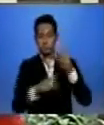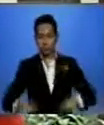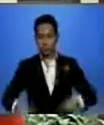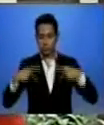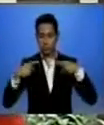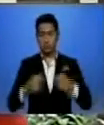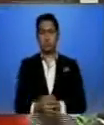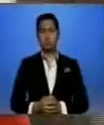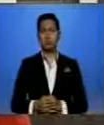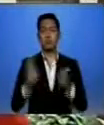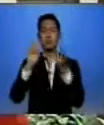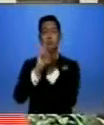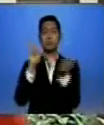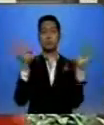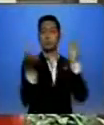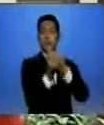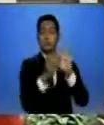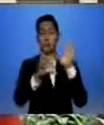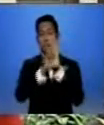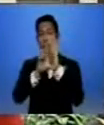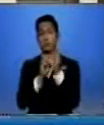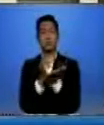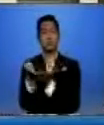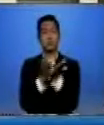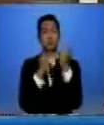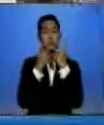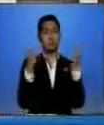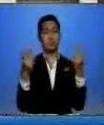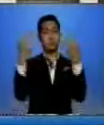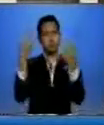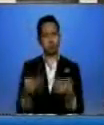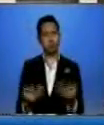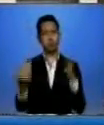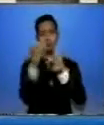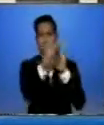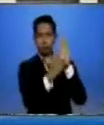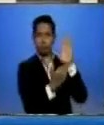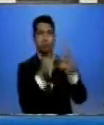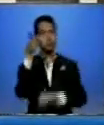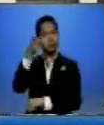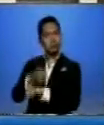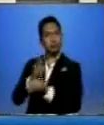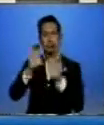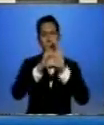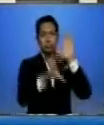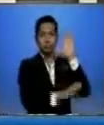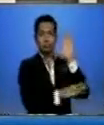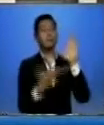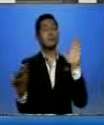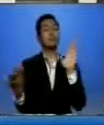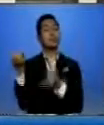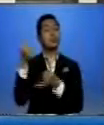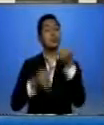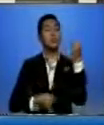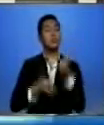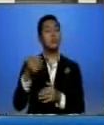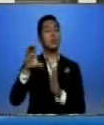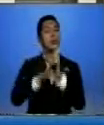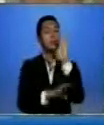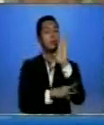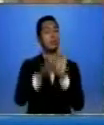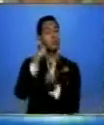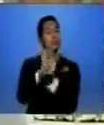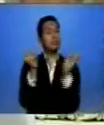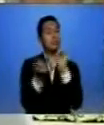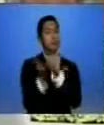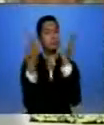leyes que rigen el servicio público para cumplir con el mandato ya constitucional que se dio en la enmienda última que aprobamos en el Pleno de la Asamblea.